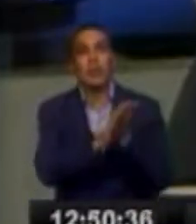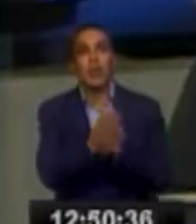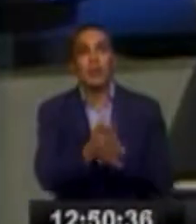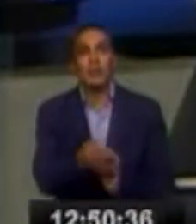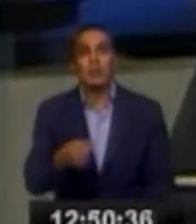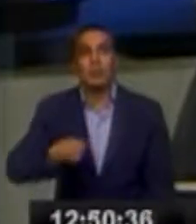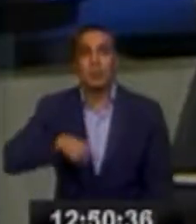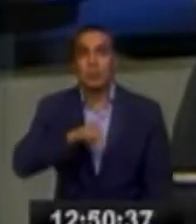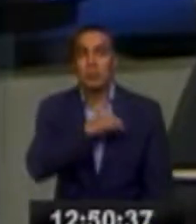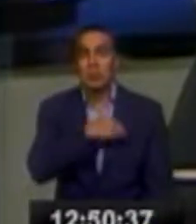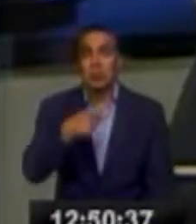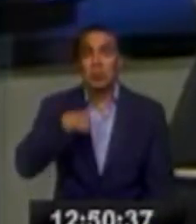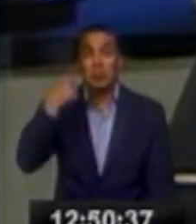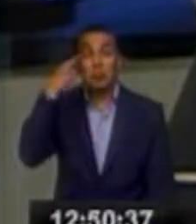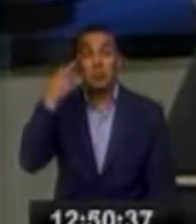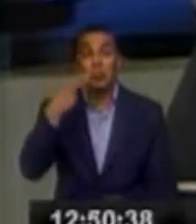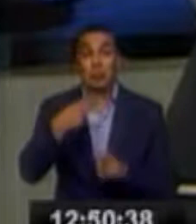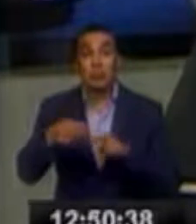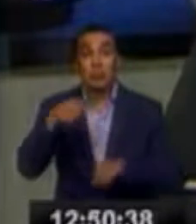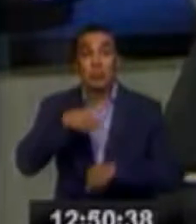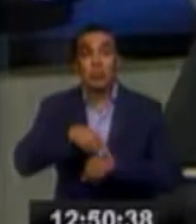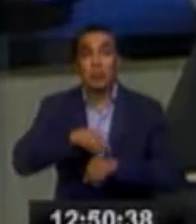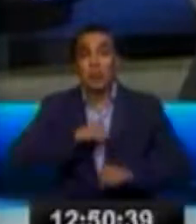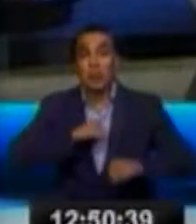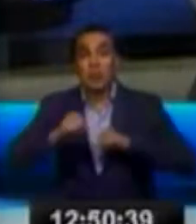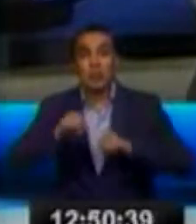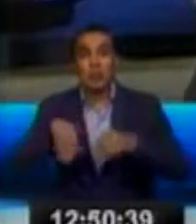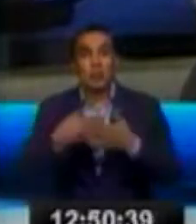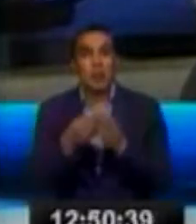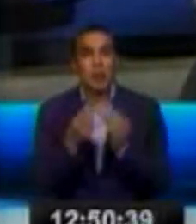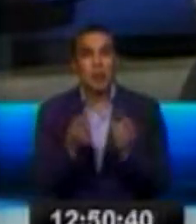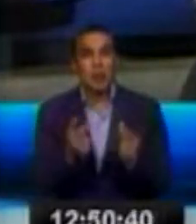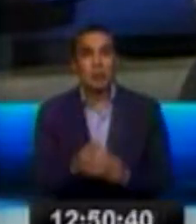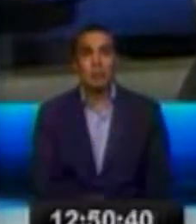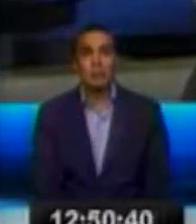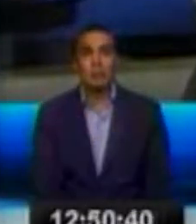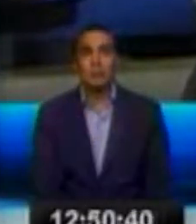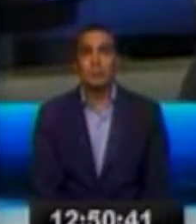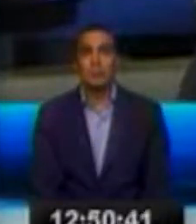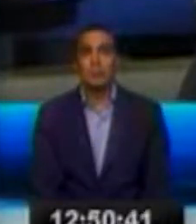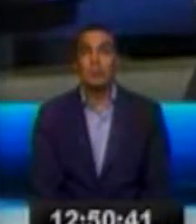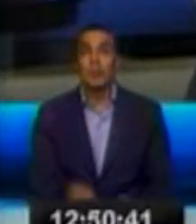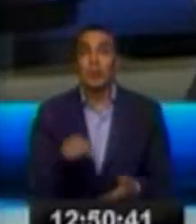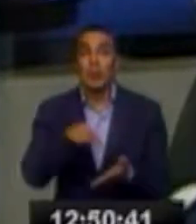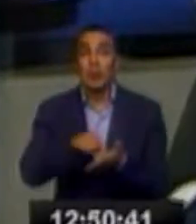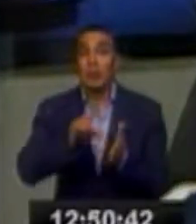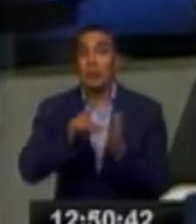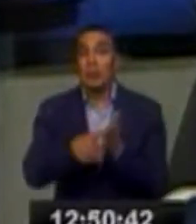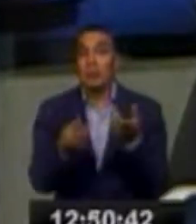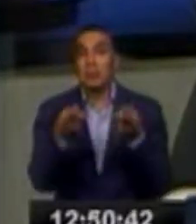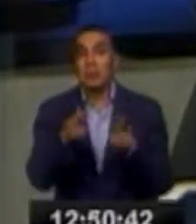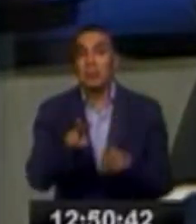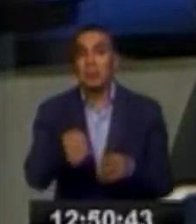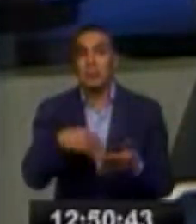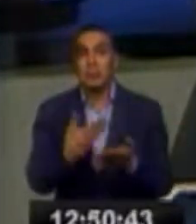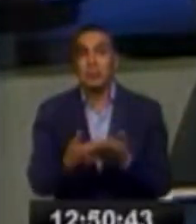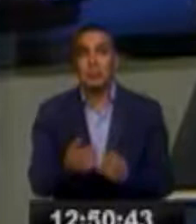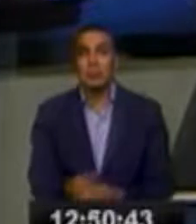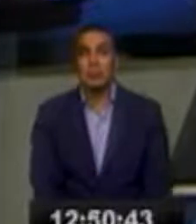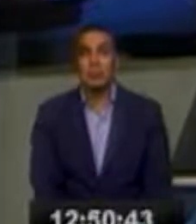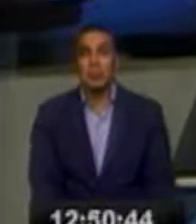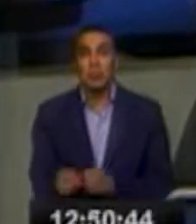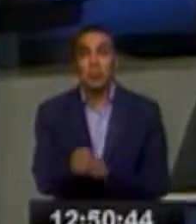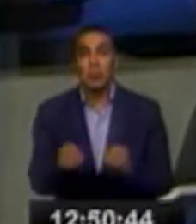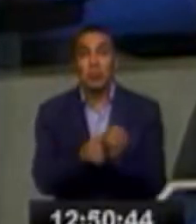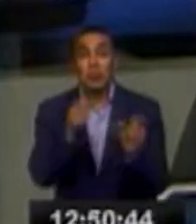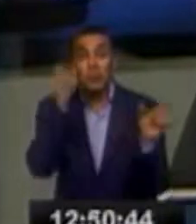Nosotros consideramos que en los próximos días de esta gestión se concretará, se realizará. Y ahí sí, por supuesto, asistiendo al despacho de la